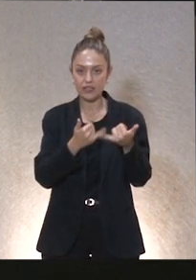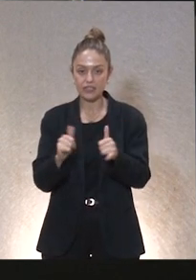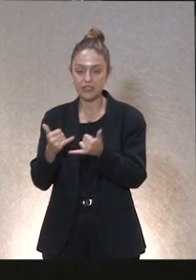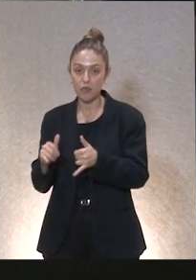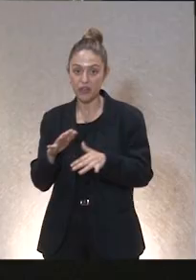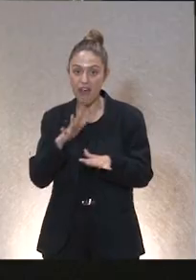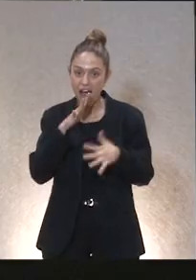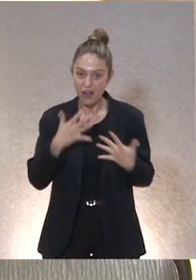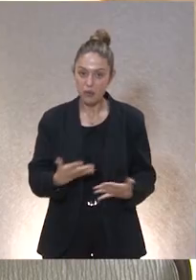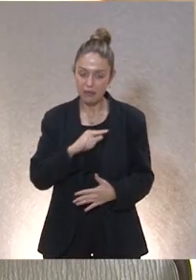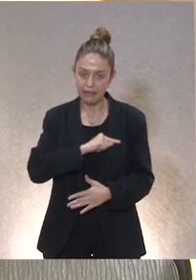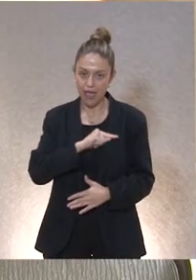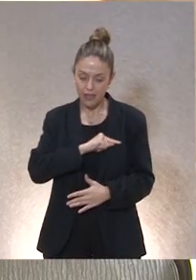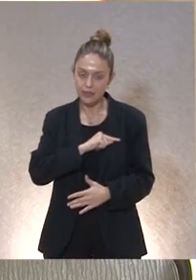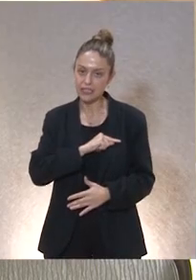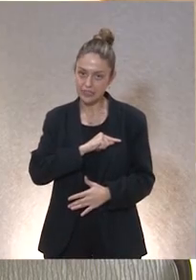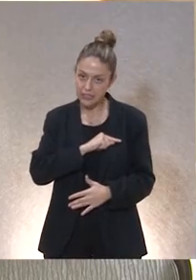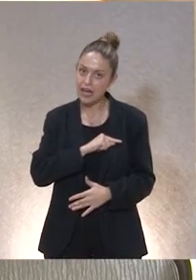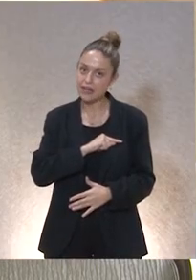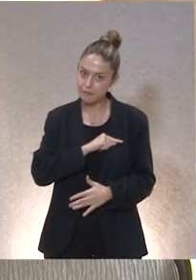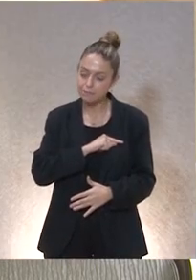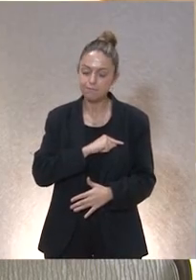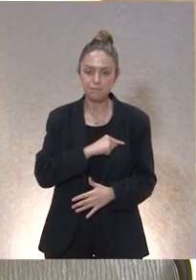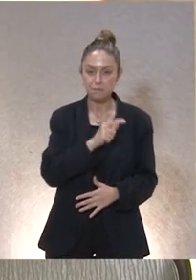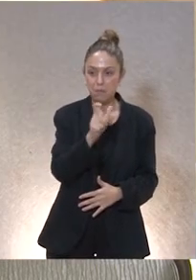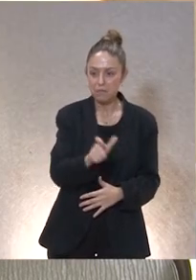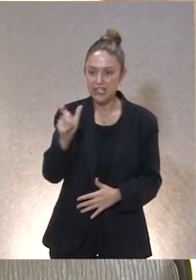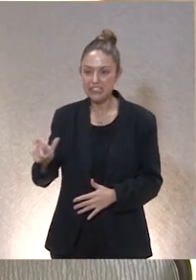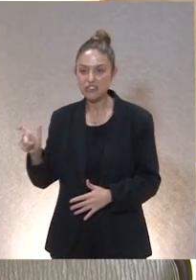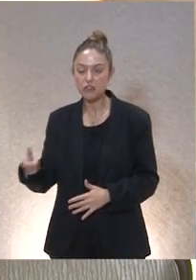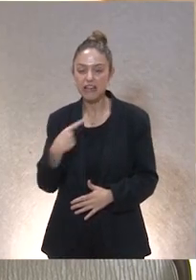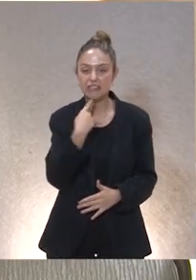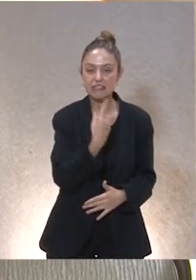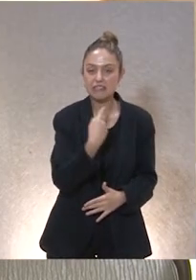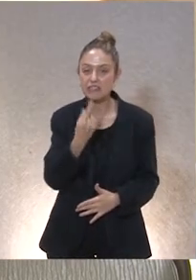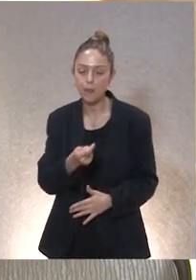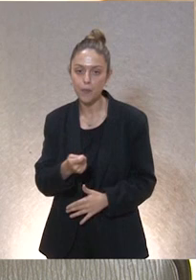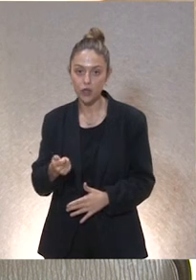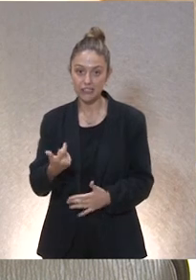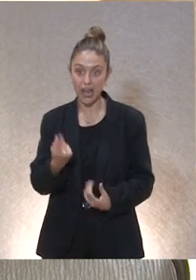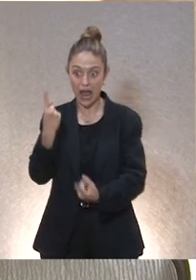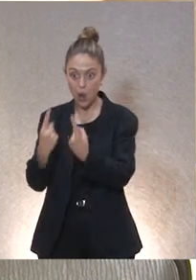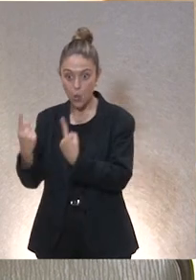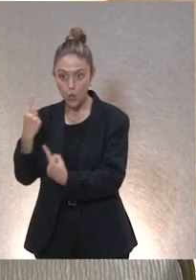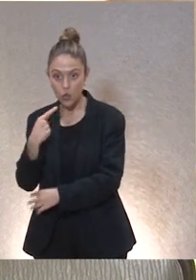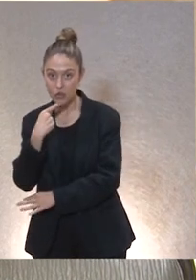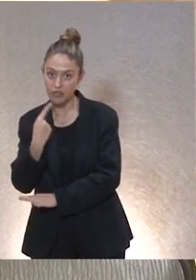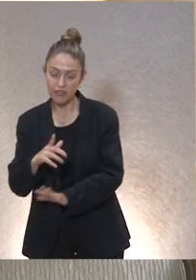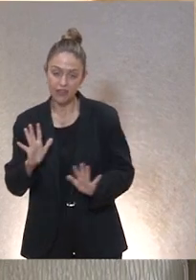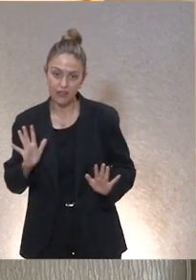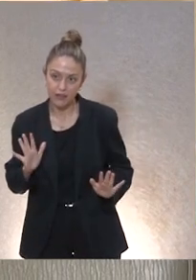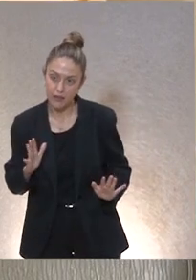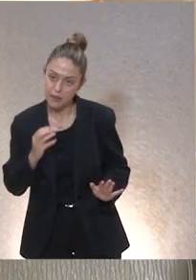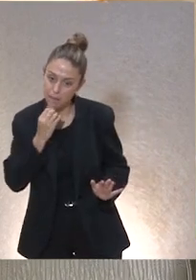tiempos para la ética poca gente habla de ética y algunos de los que hablan casi mejor que no lo